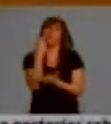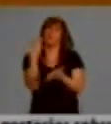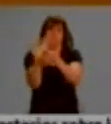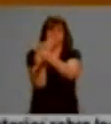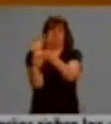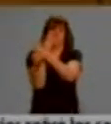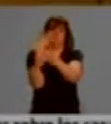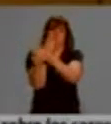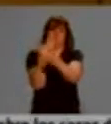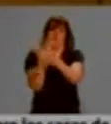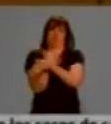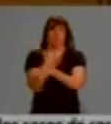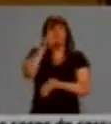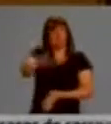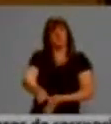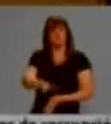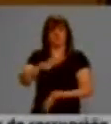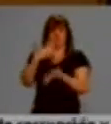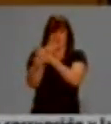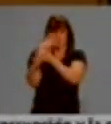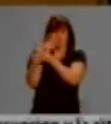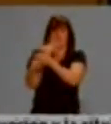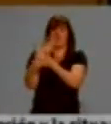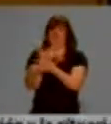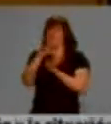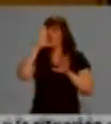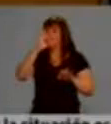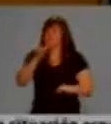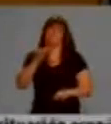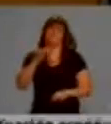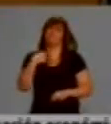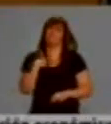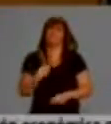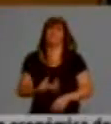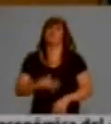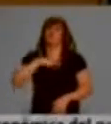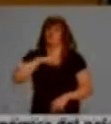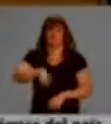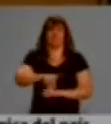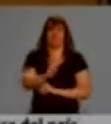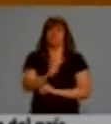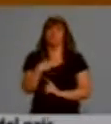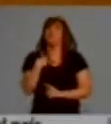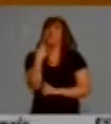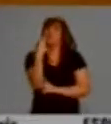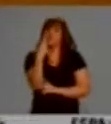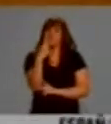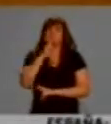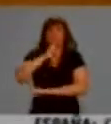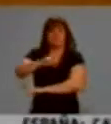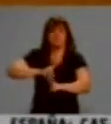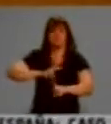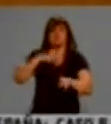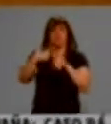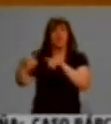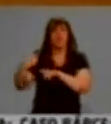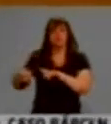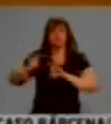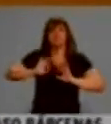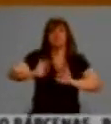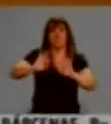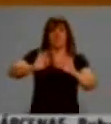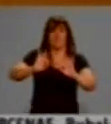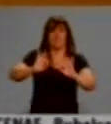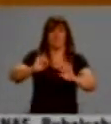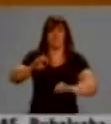explicaciones. Y las que usted da nos parecen todavía insuficientes. Necesitamos respuestas a cuestiones concretas.